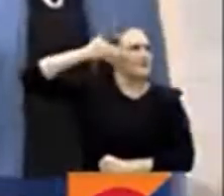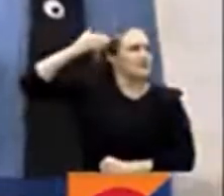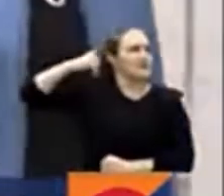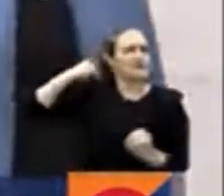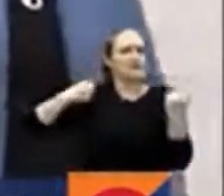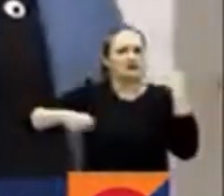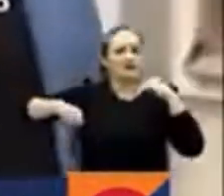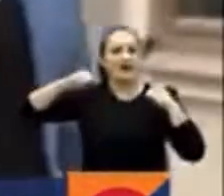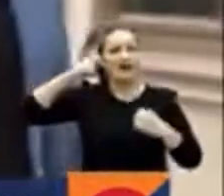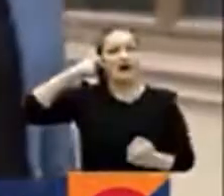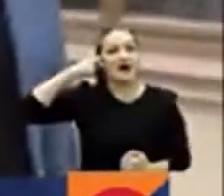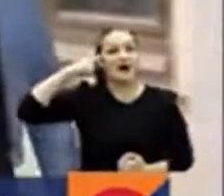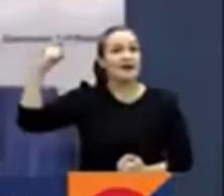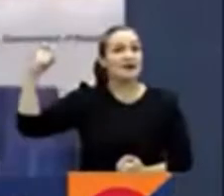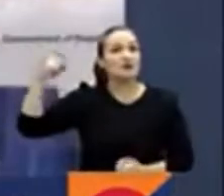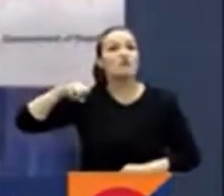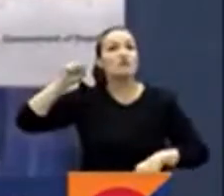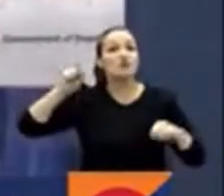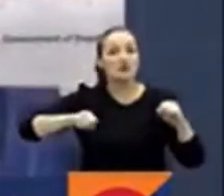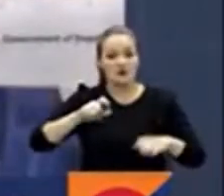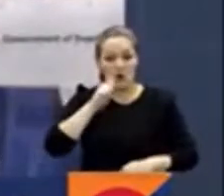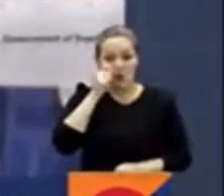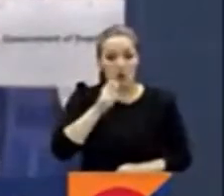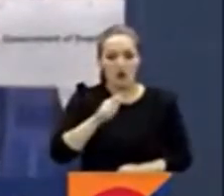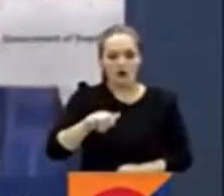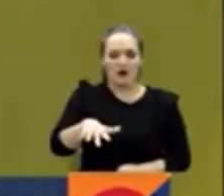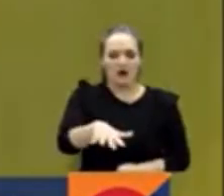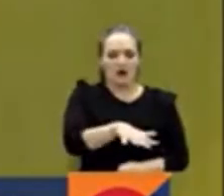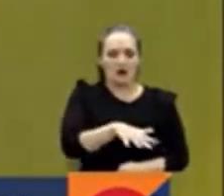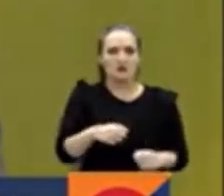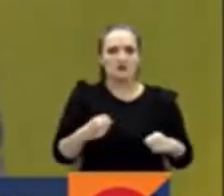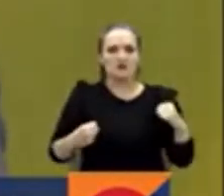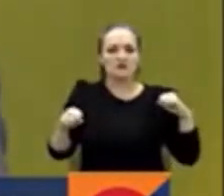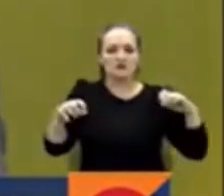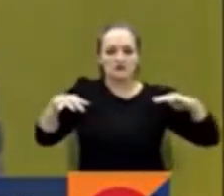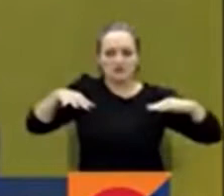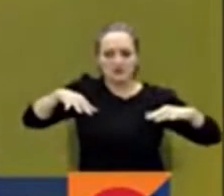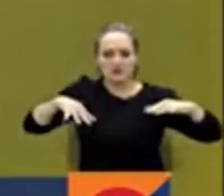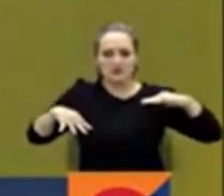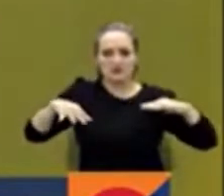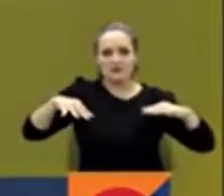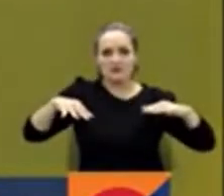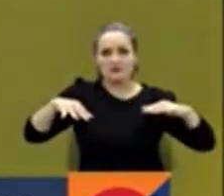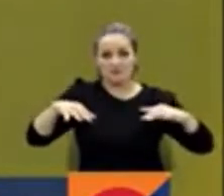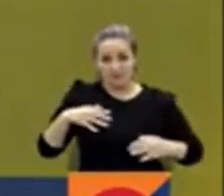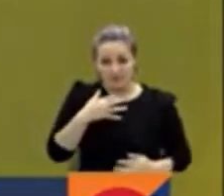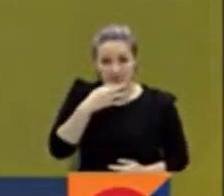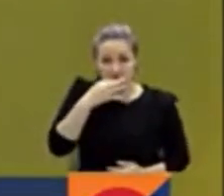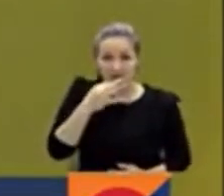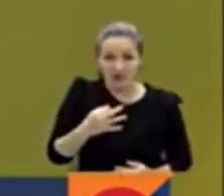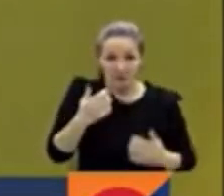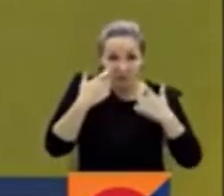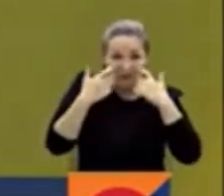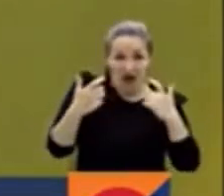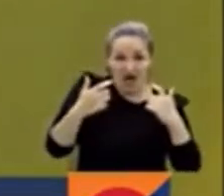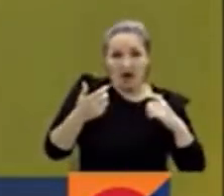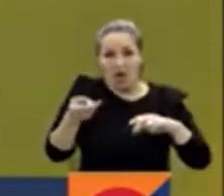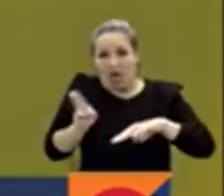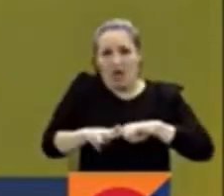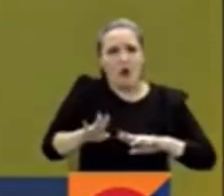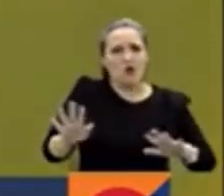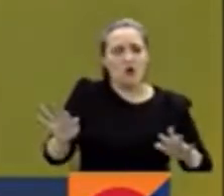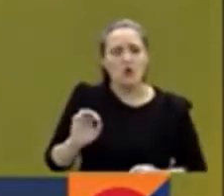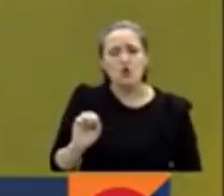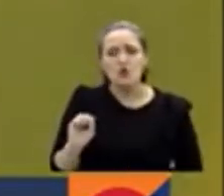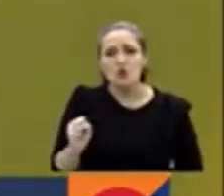Y es el riesgo latente que Ucrania representa hoy para el mundo. Sin exagerar, esta será la misión más dura en la historia